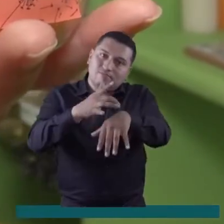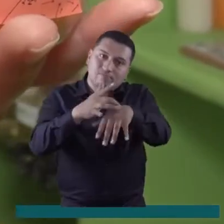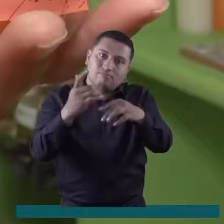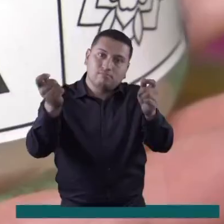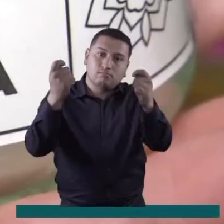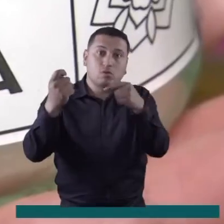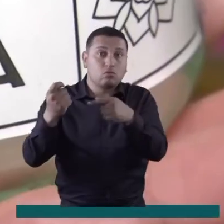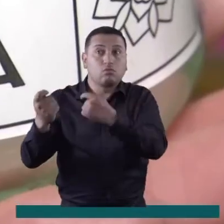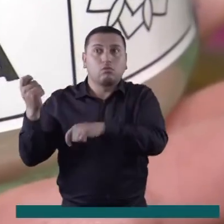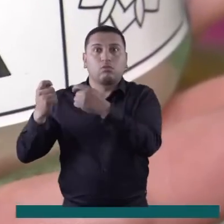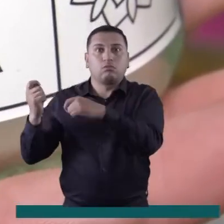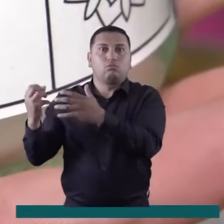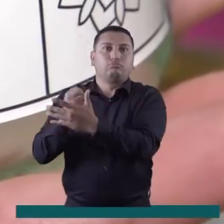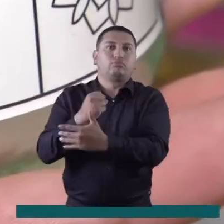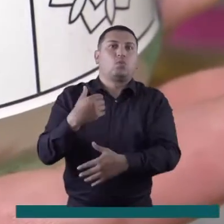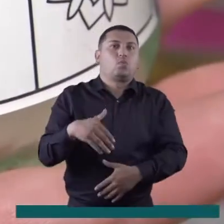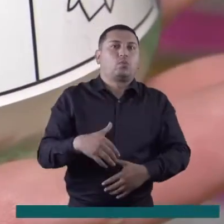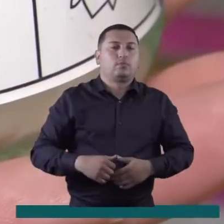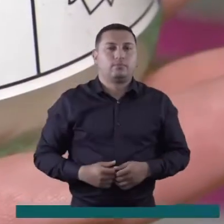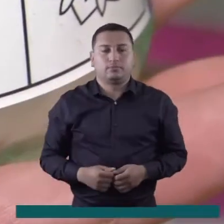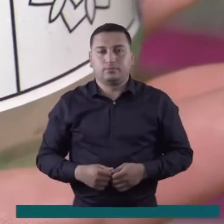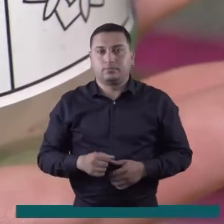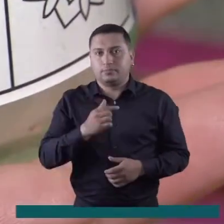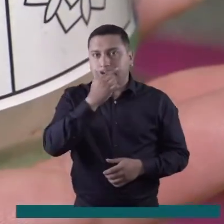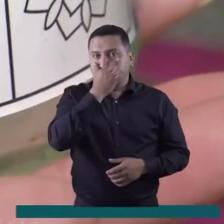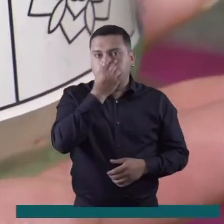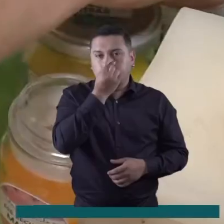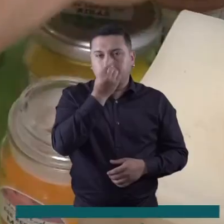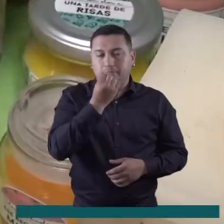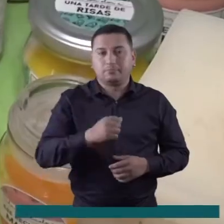aliento, que fueron todo un éxito.